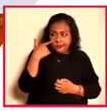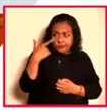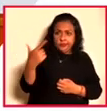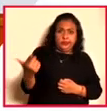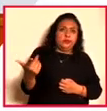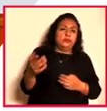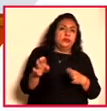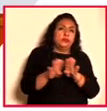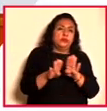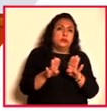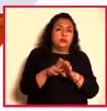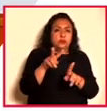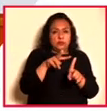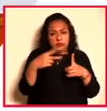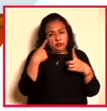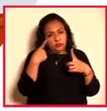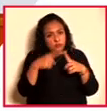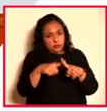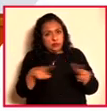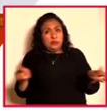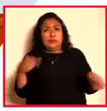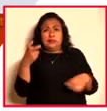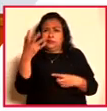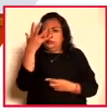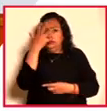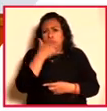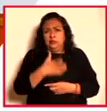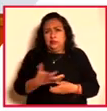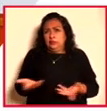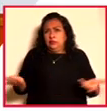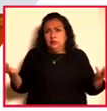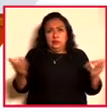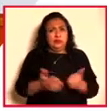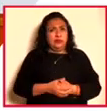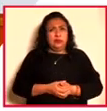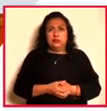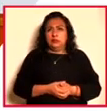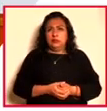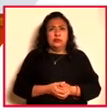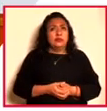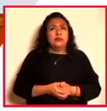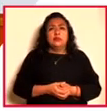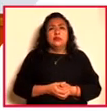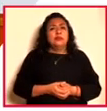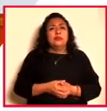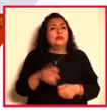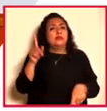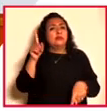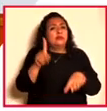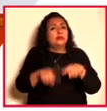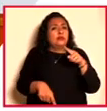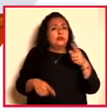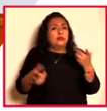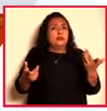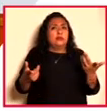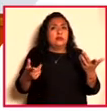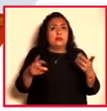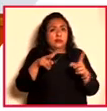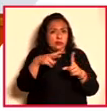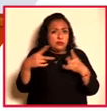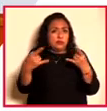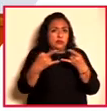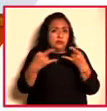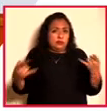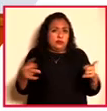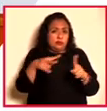con otros ojos, y es muy triste porque le estamos quitando toda su dimensión histórica y su dimensión